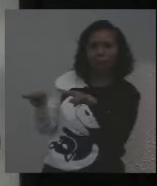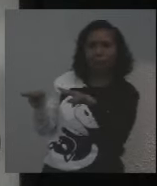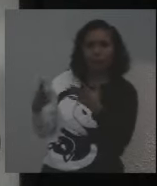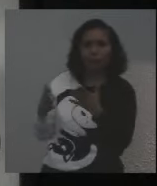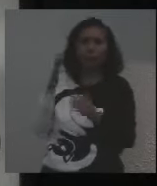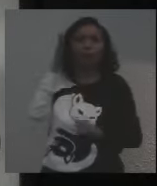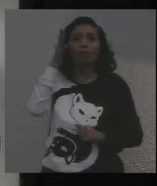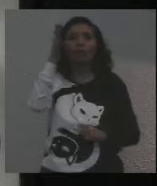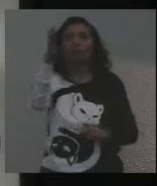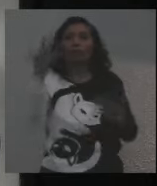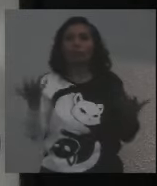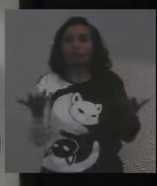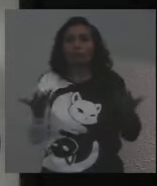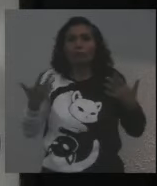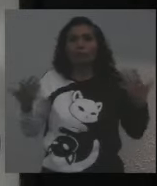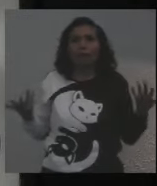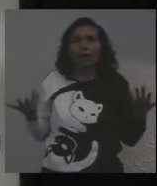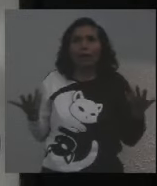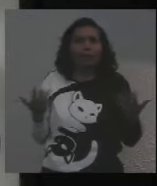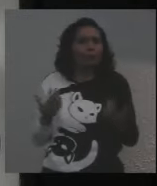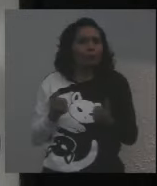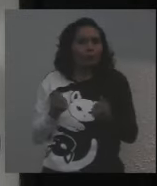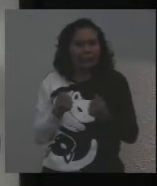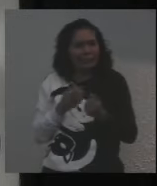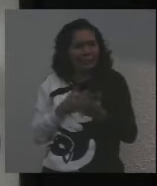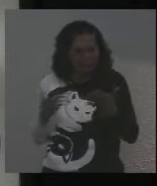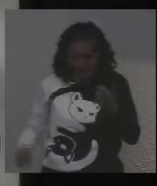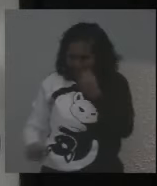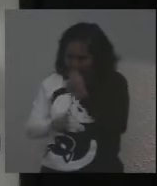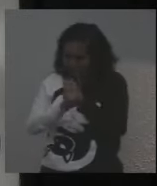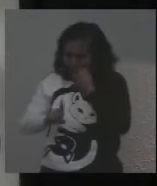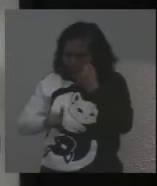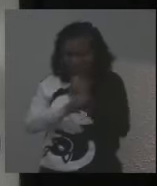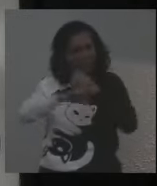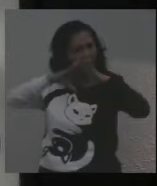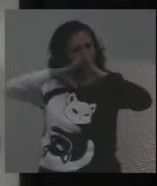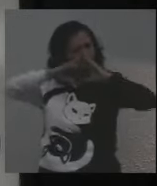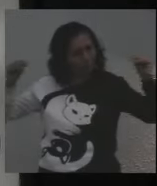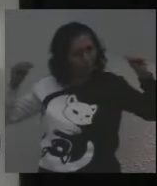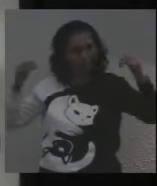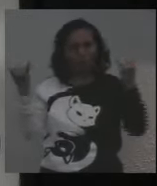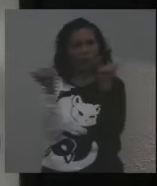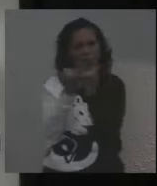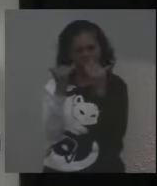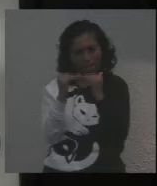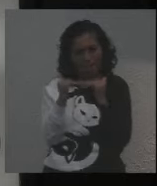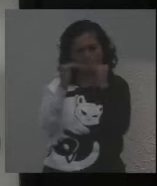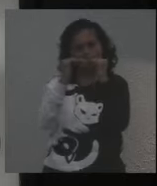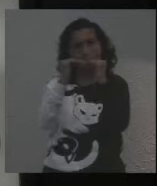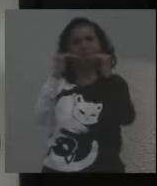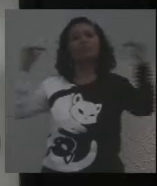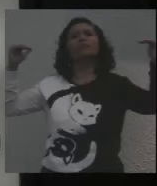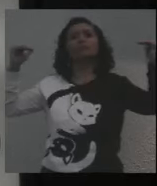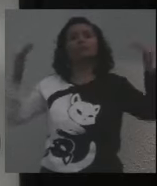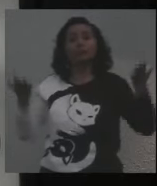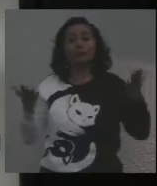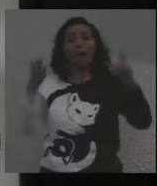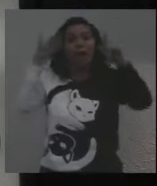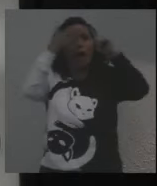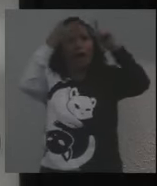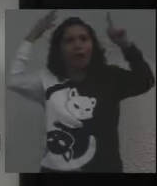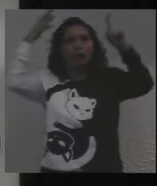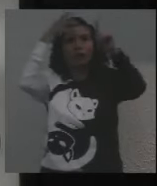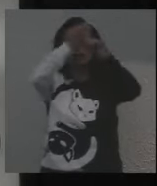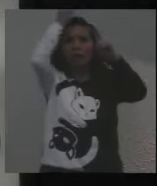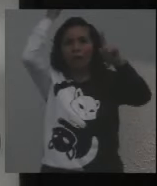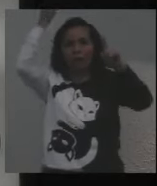futuro con esa voluntad de superar las discrepancias de dirimir las diferencias de lograr los